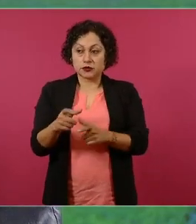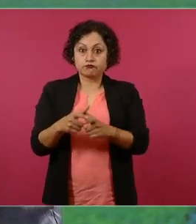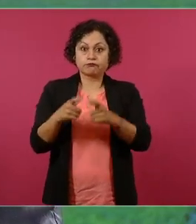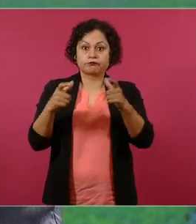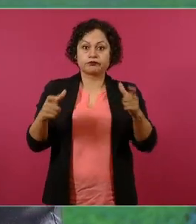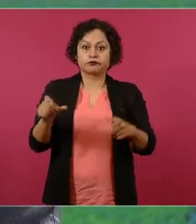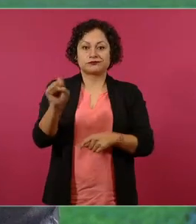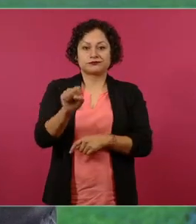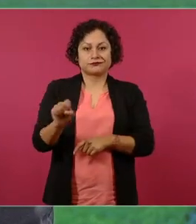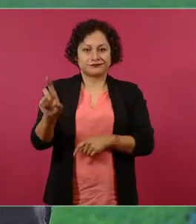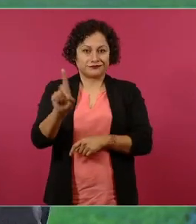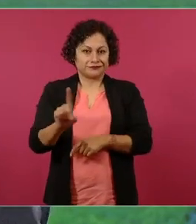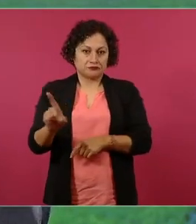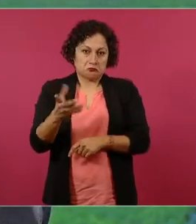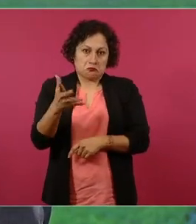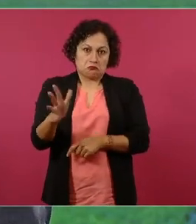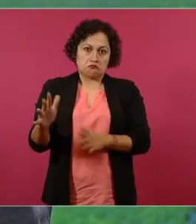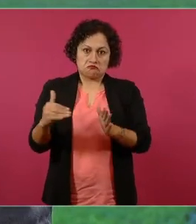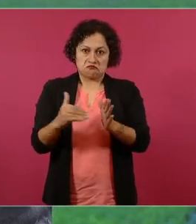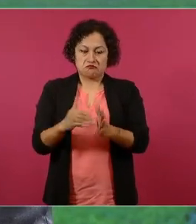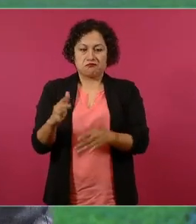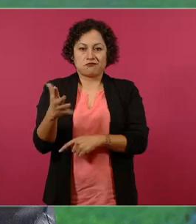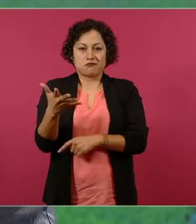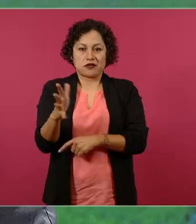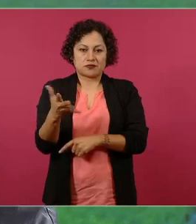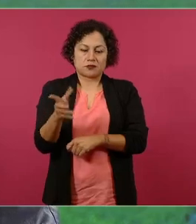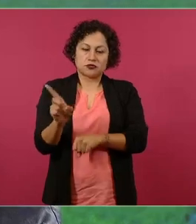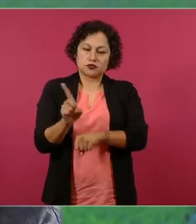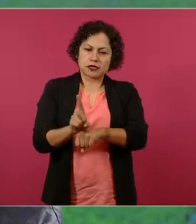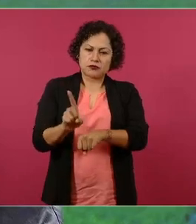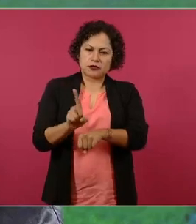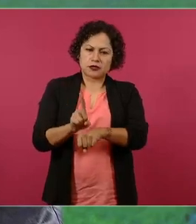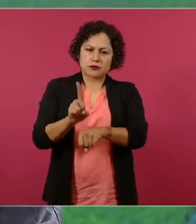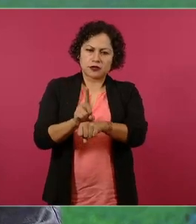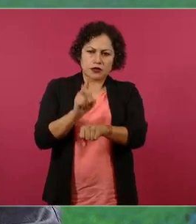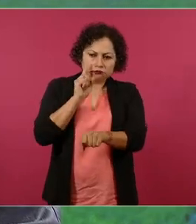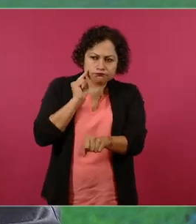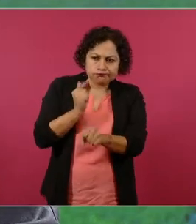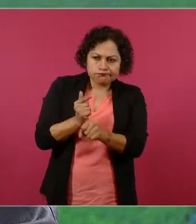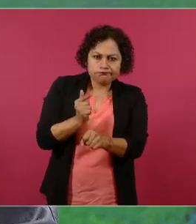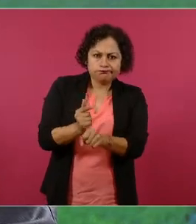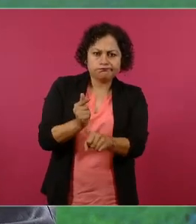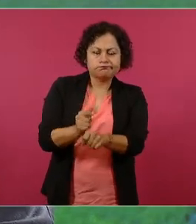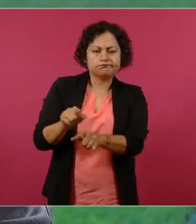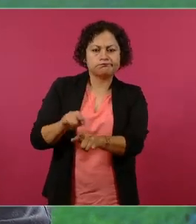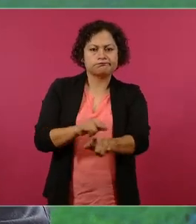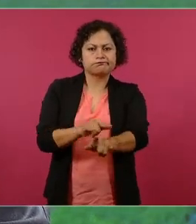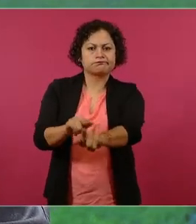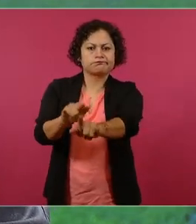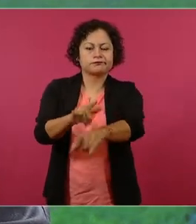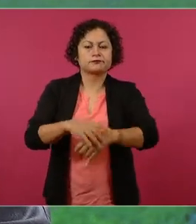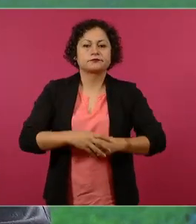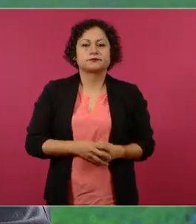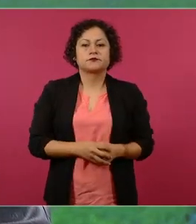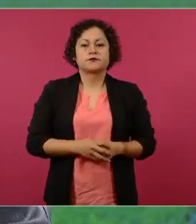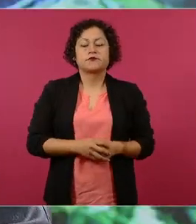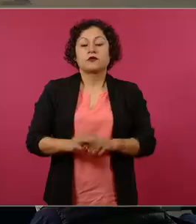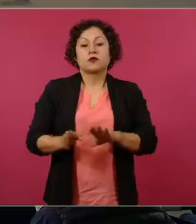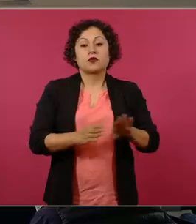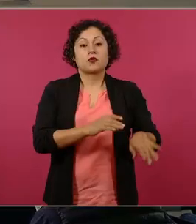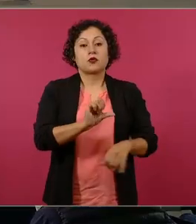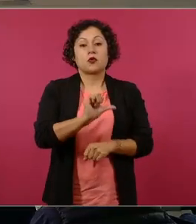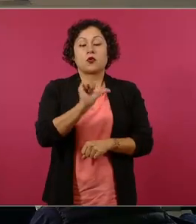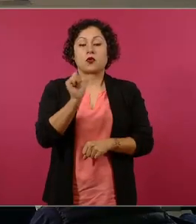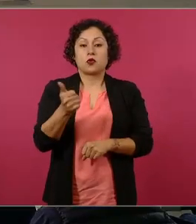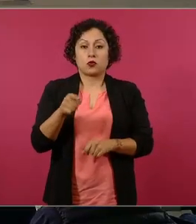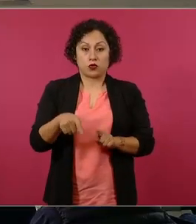de semana eh vehículos promedio diario anual eh También Terminamos el libramiento poniente de